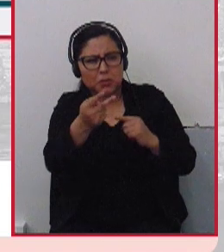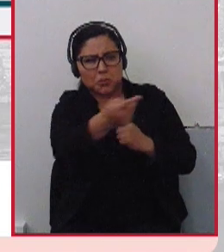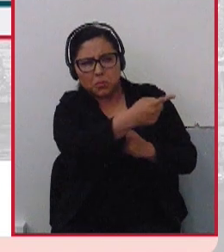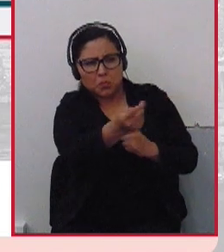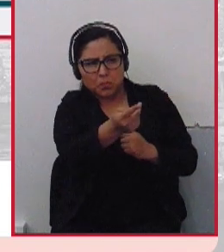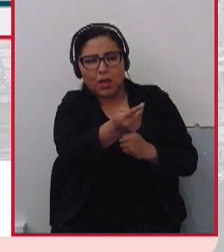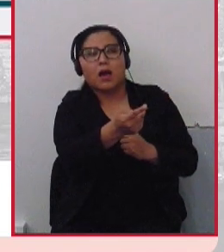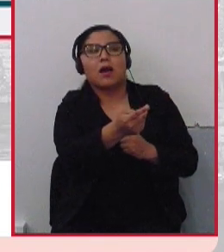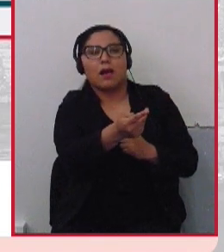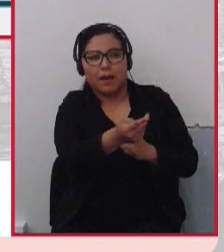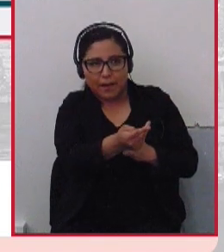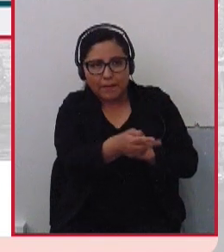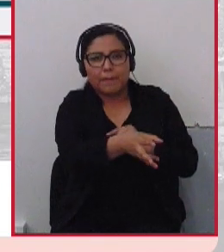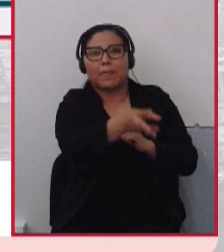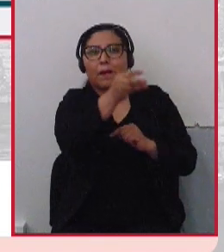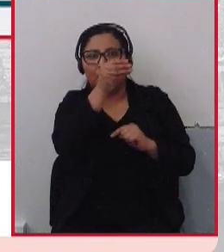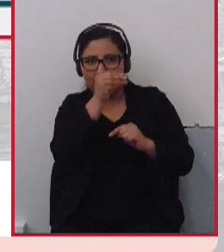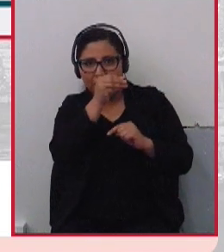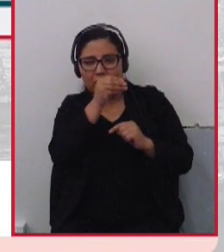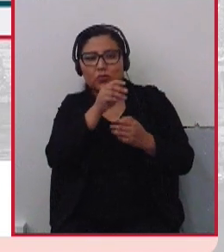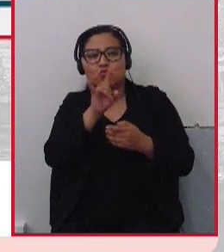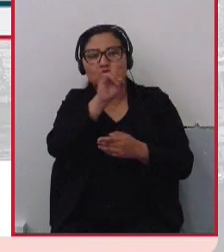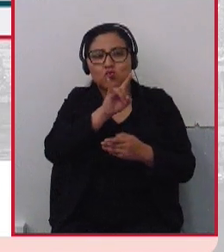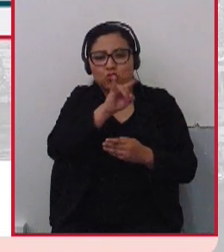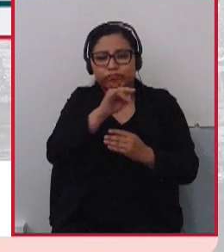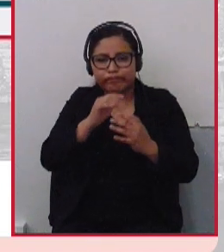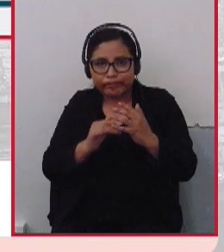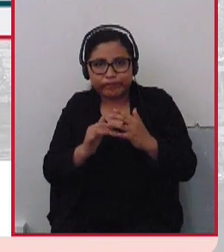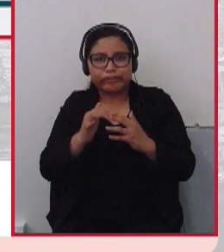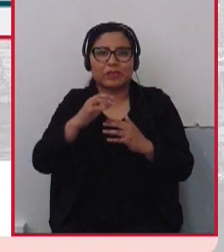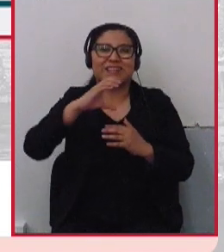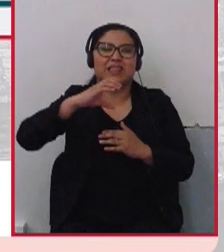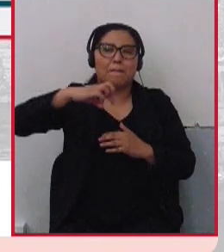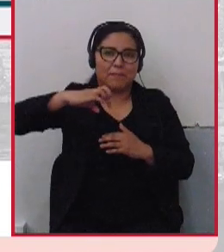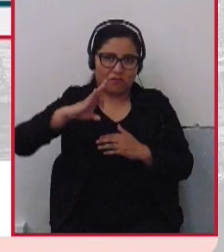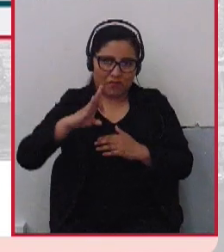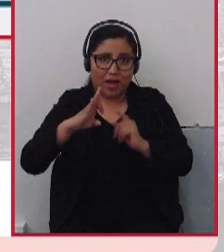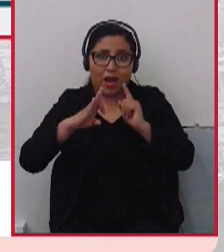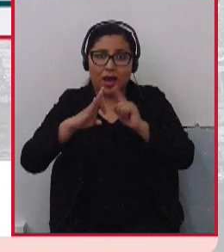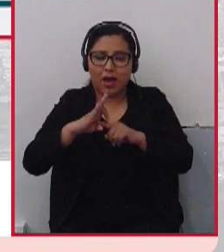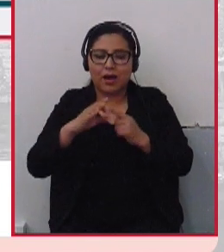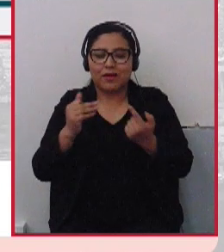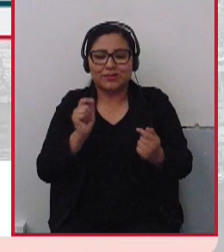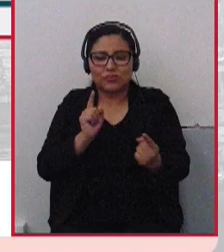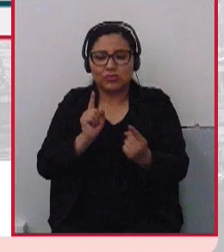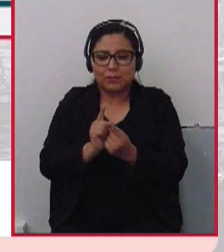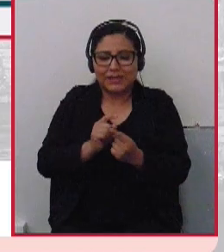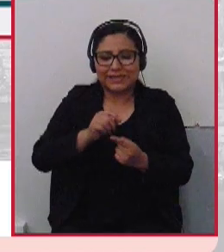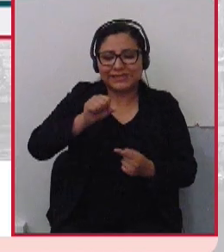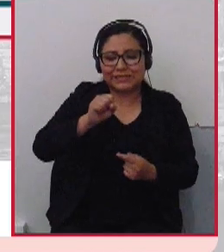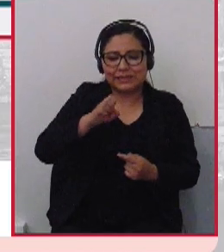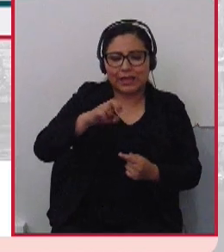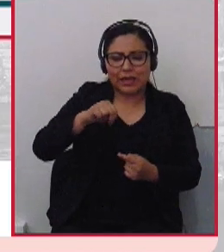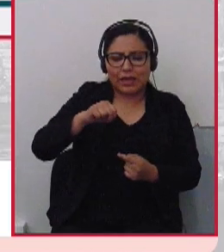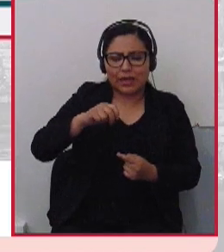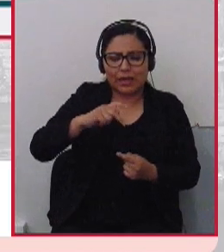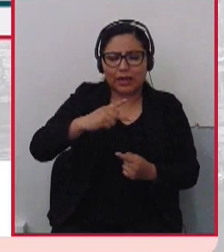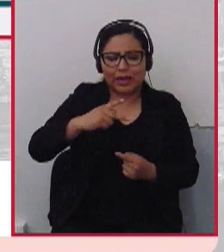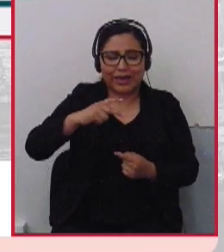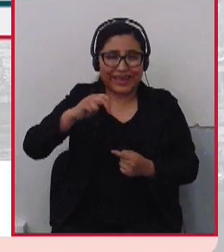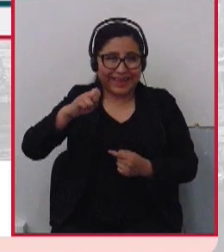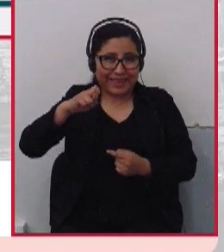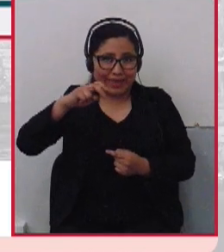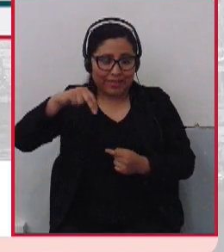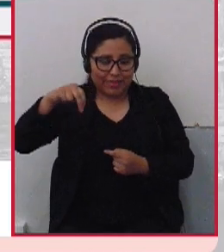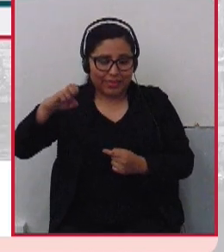tomarlo y flotarlo, ¿no? Entonces nos encontramos con operaciones en Kennecott, una planta que produce